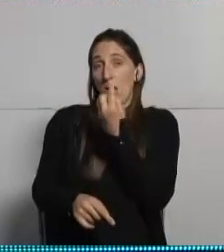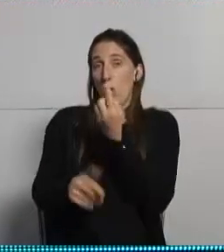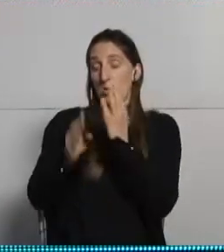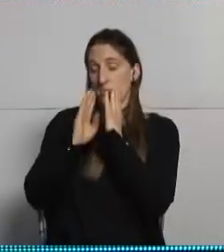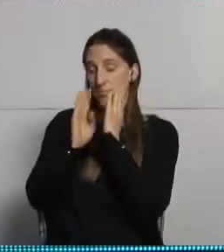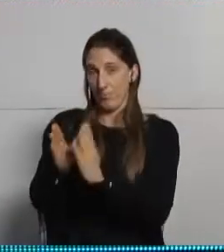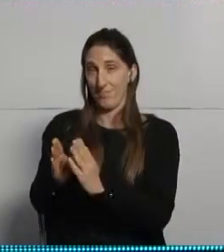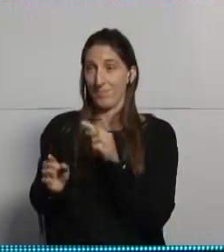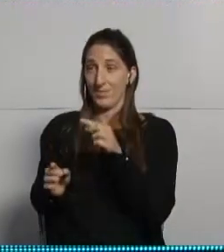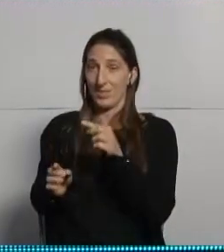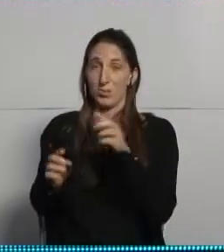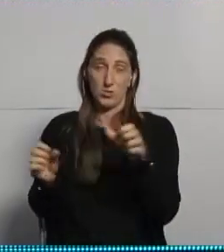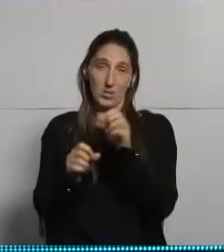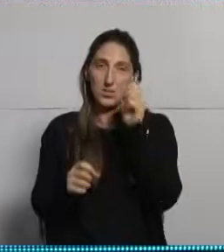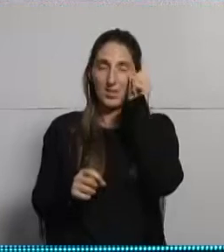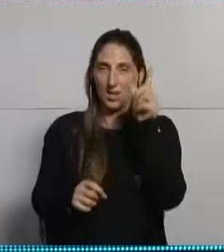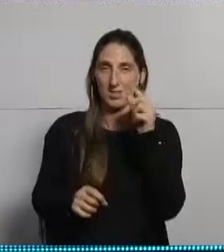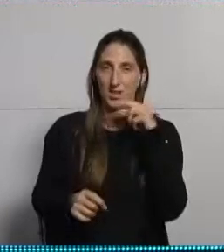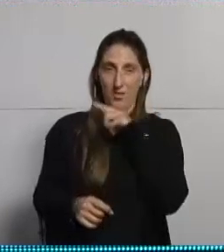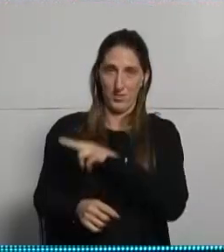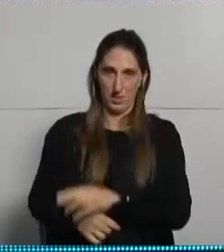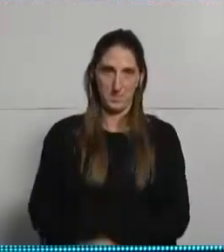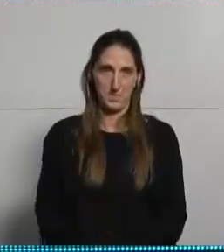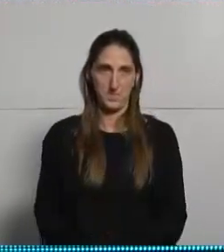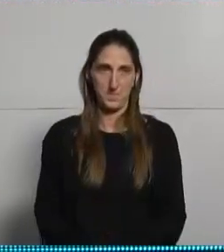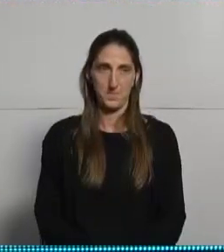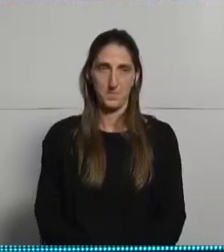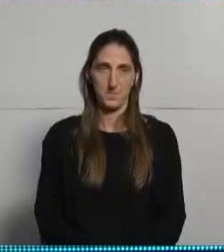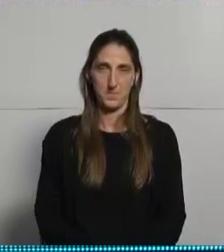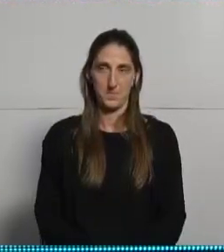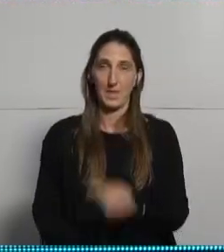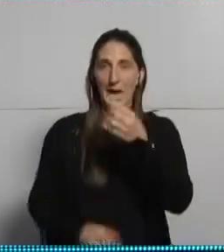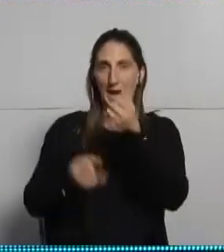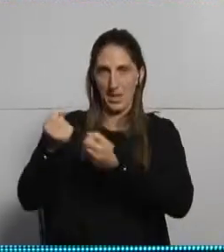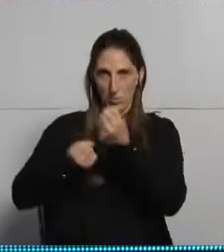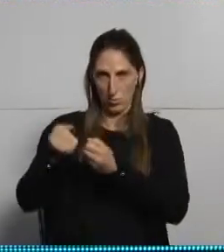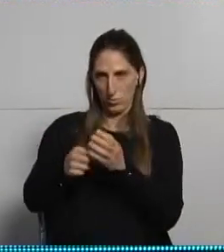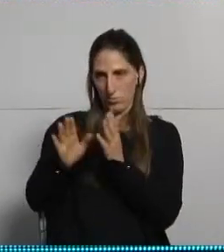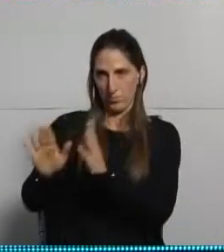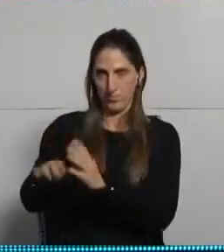que realmente se hace cuando se habla de inteligencia artificial en la industria.